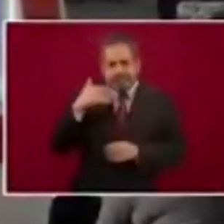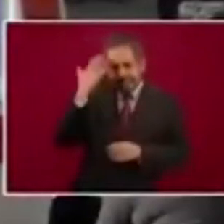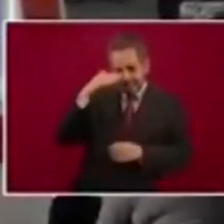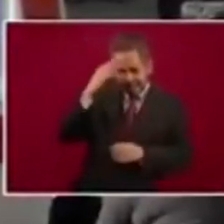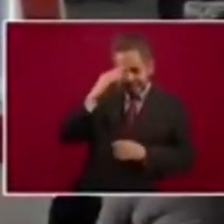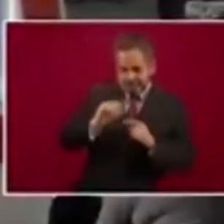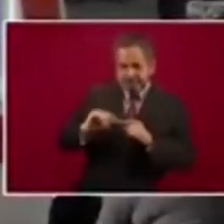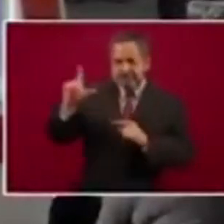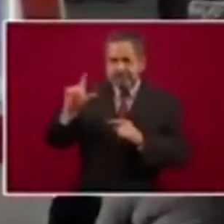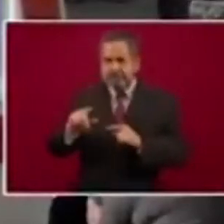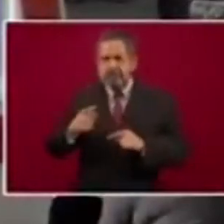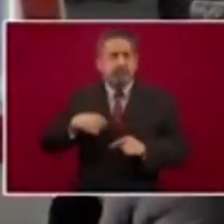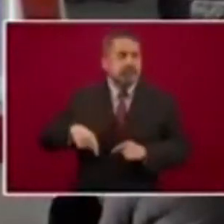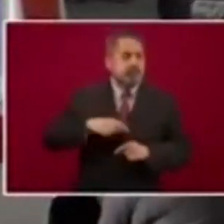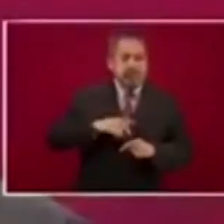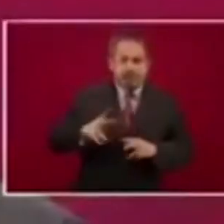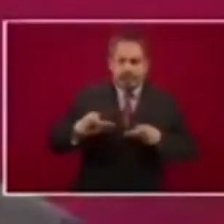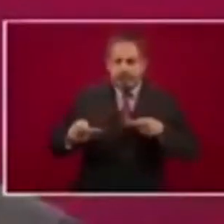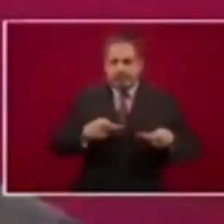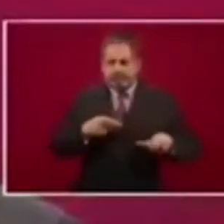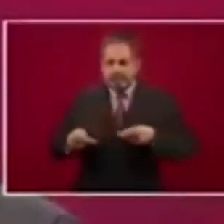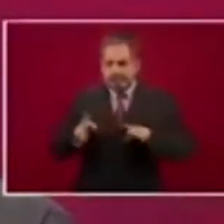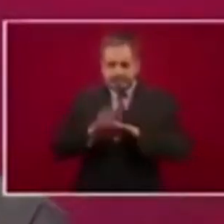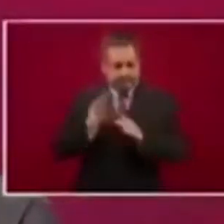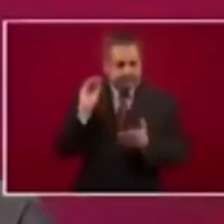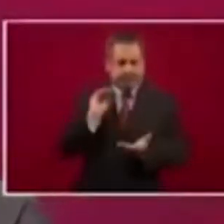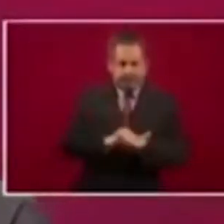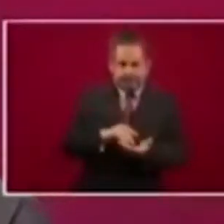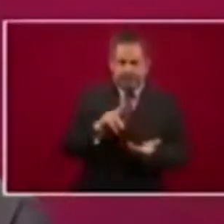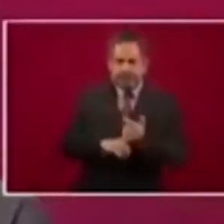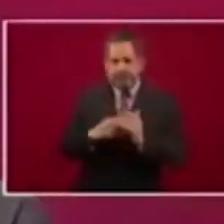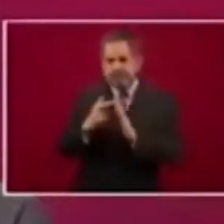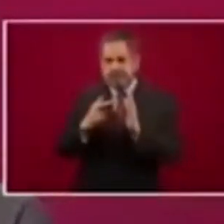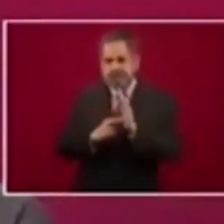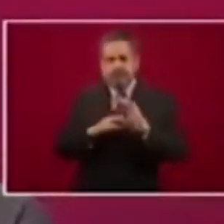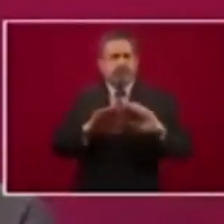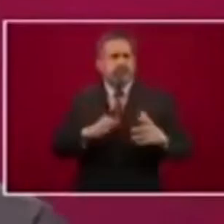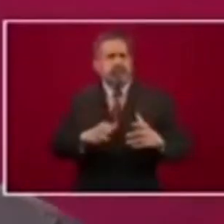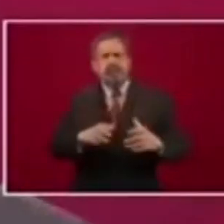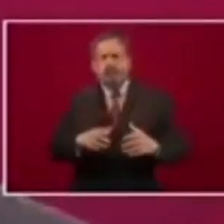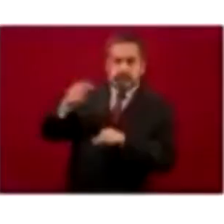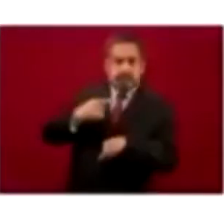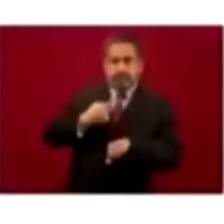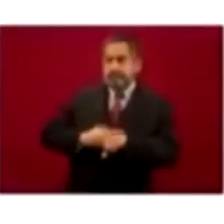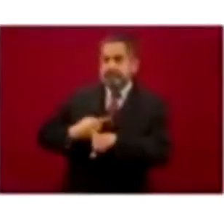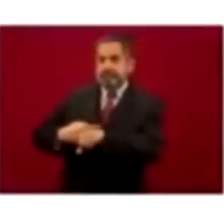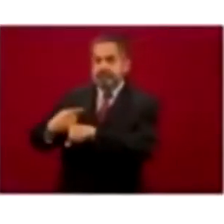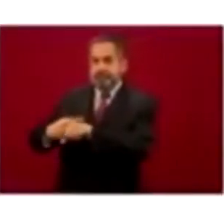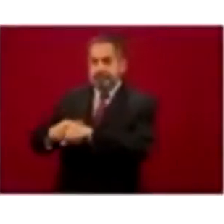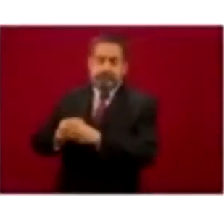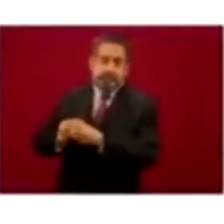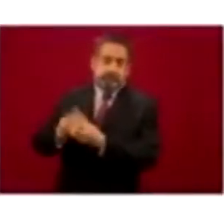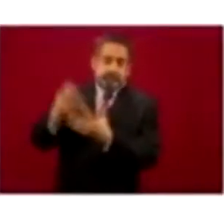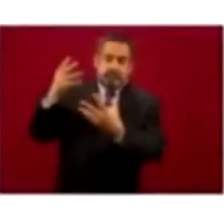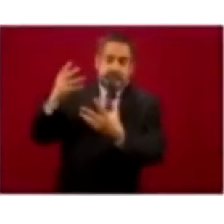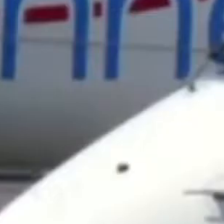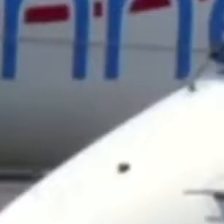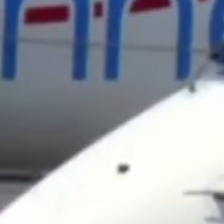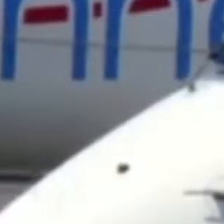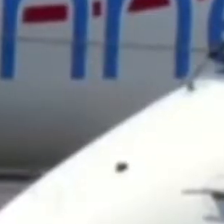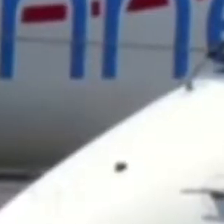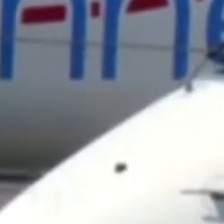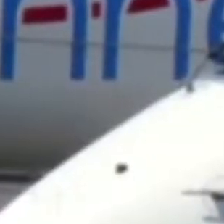el pasado 24 de marzo durante la conferencia de prensa matutina del presidente andrés manuel lópez obrador en el palacio nacional autoridades de salud